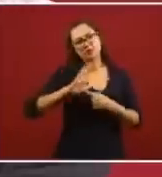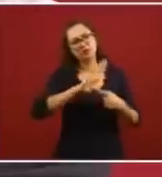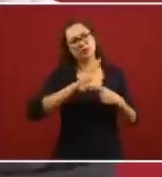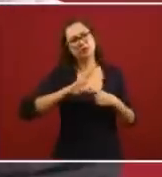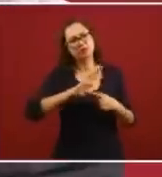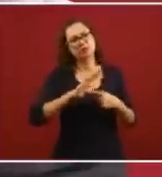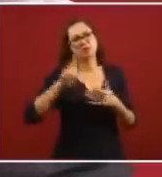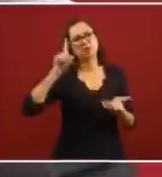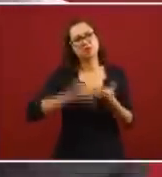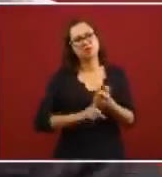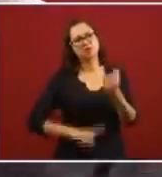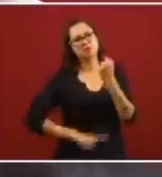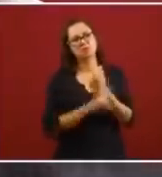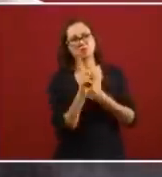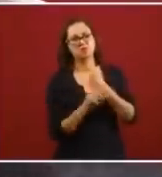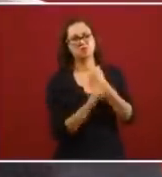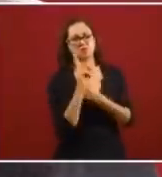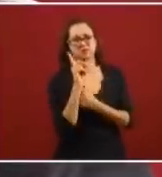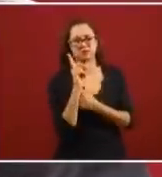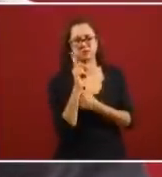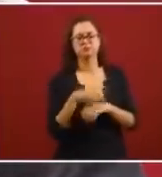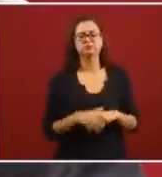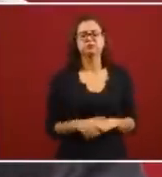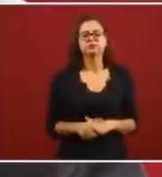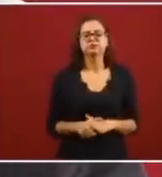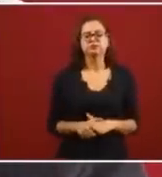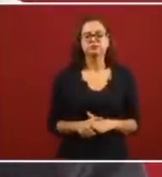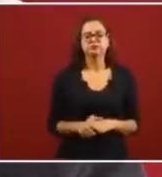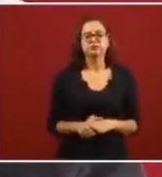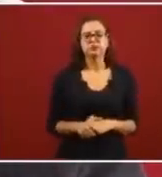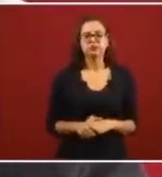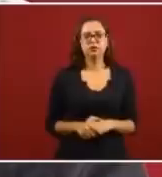sus problemas principales.